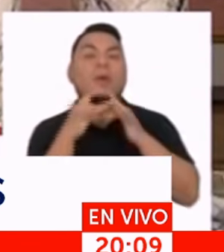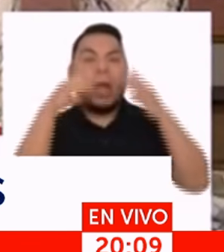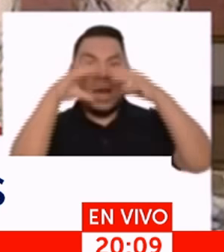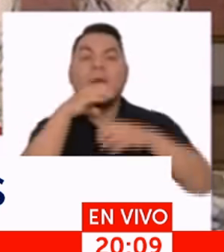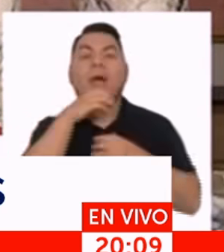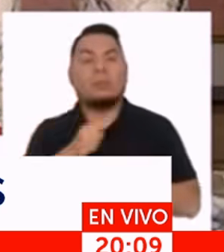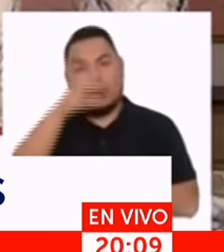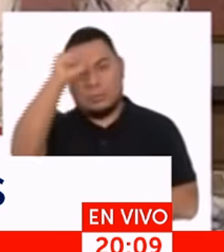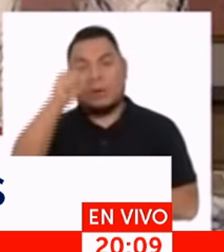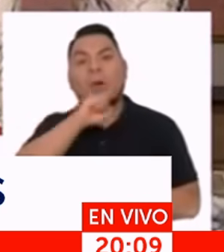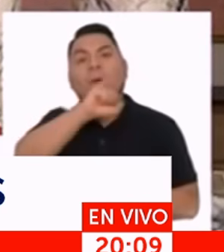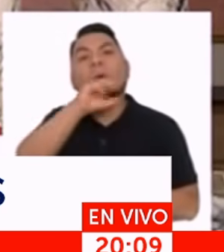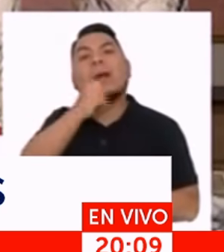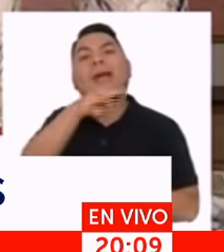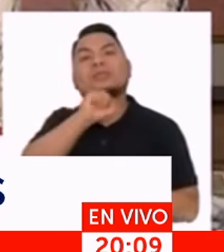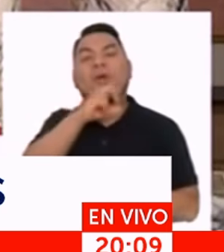embajador Luis Castro Jo.